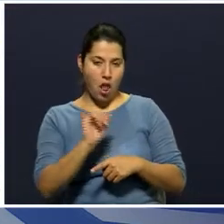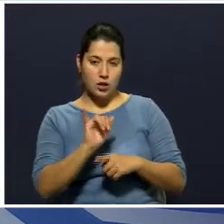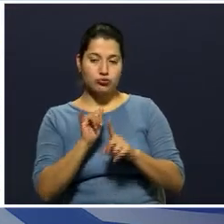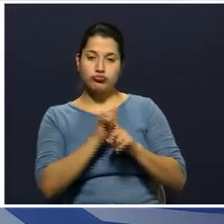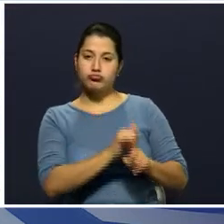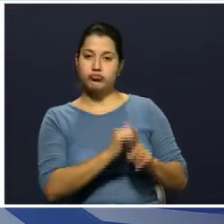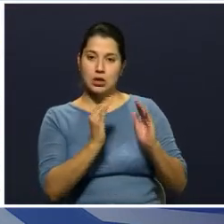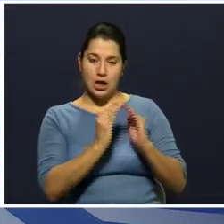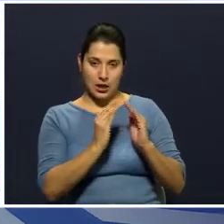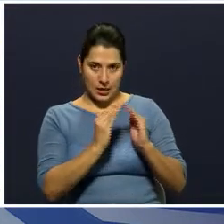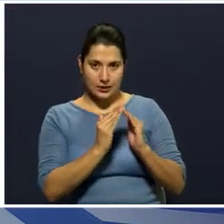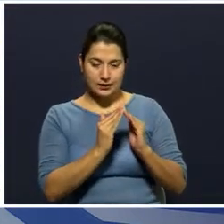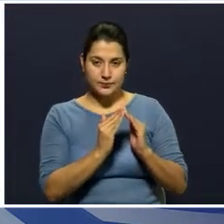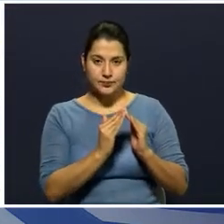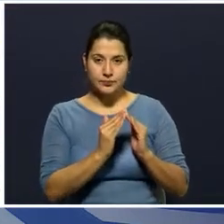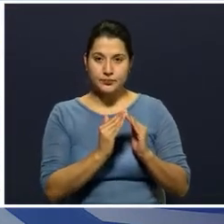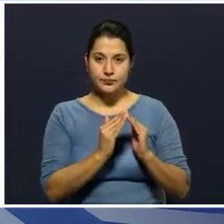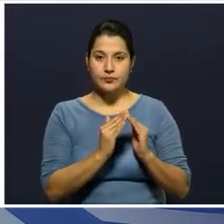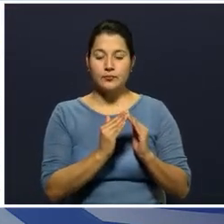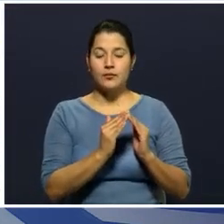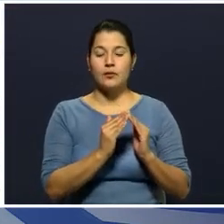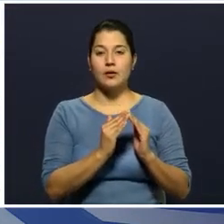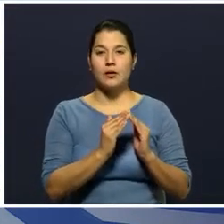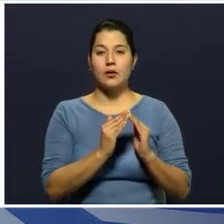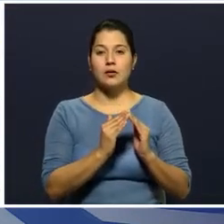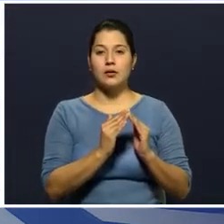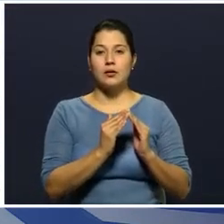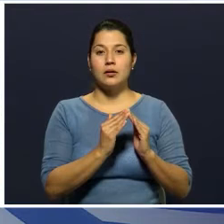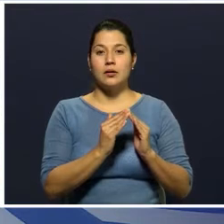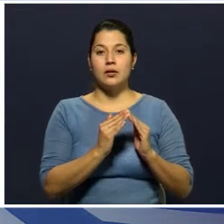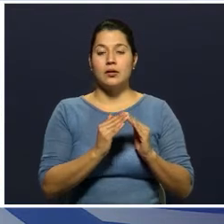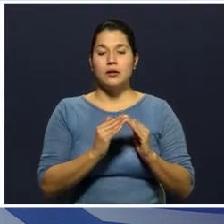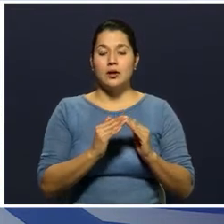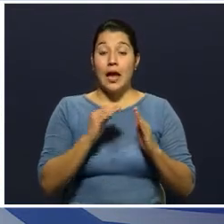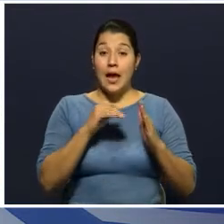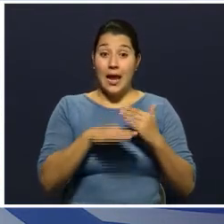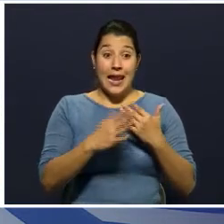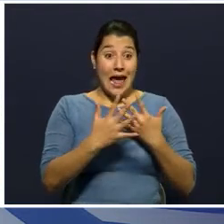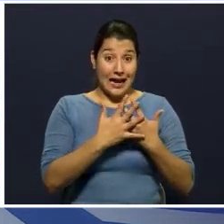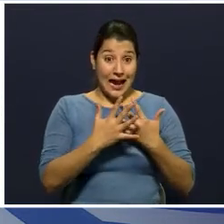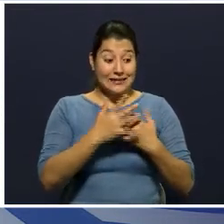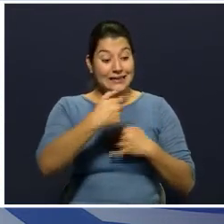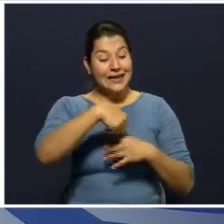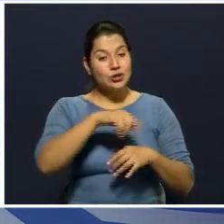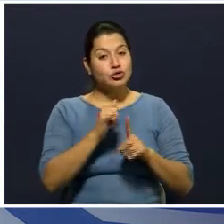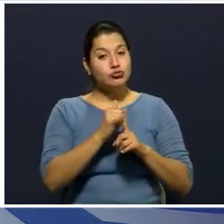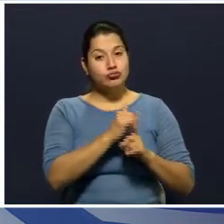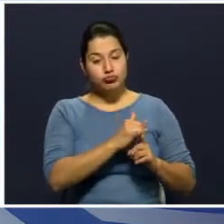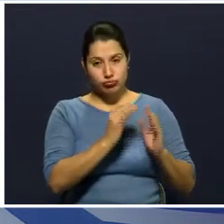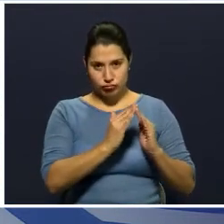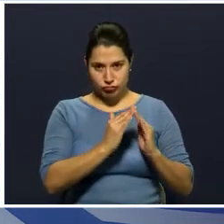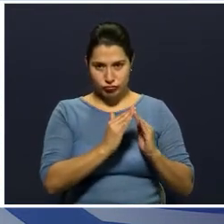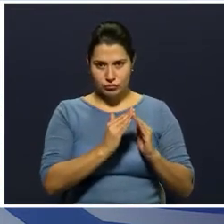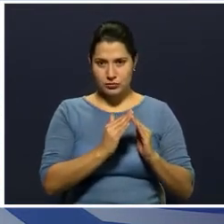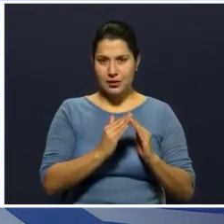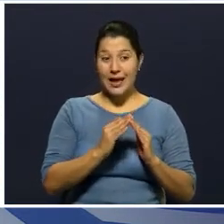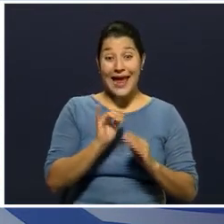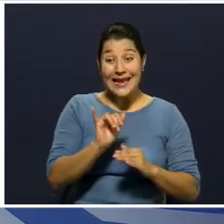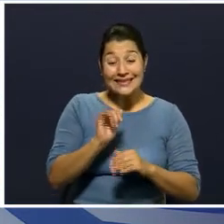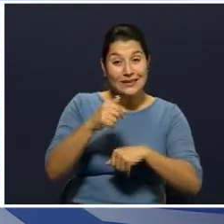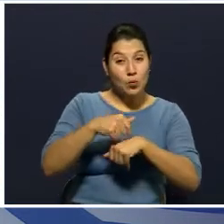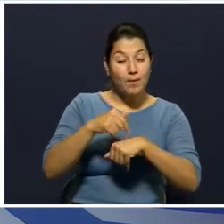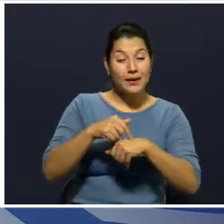aislamiento que estaban reservados para tal fin en el complejo Occidente, ¿verdad? En ese momento pasaron como tres cosas